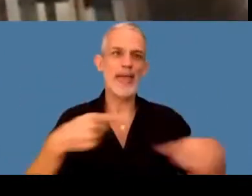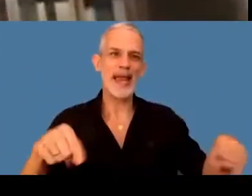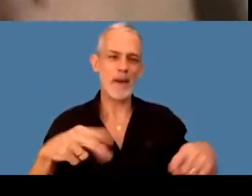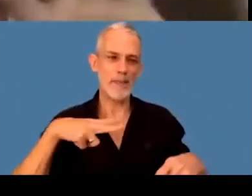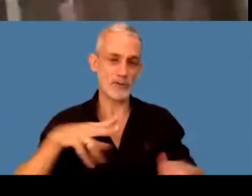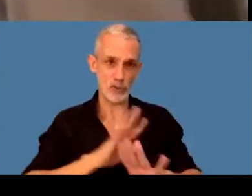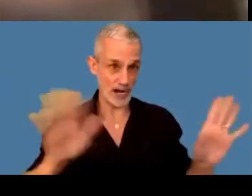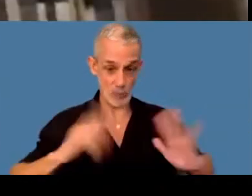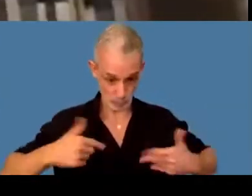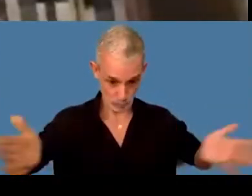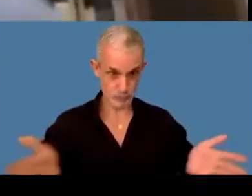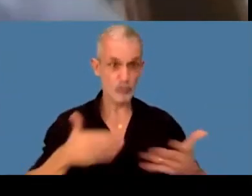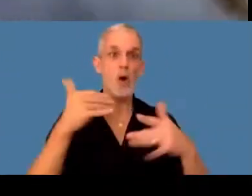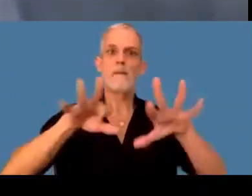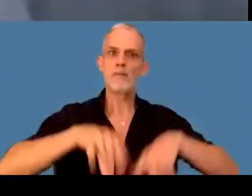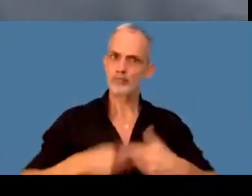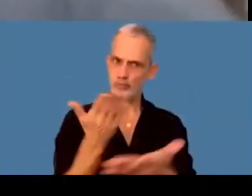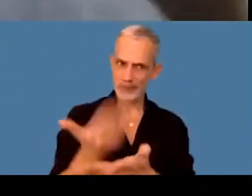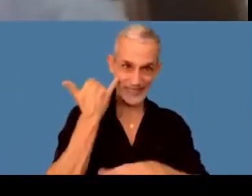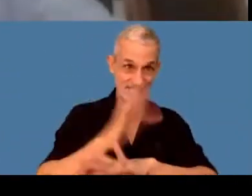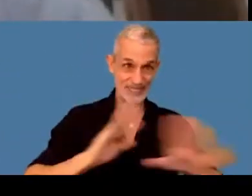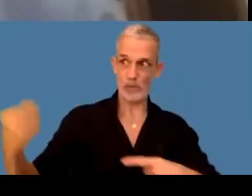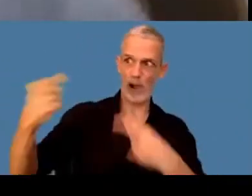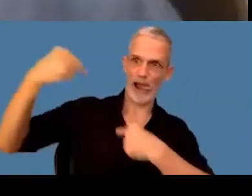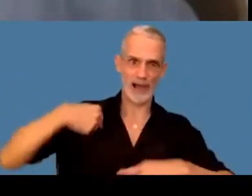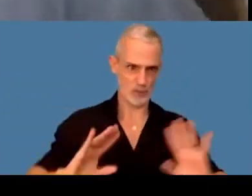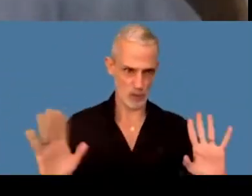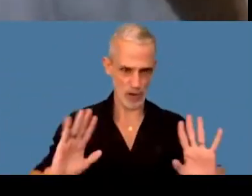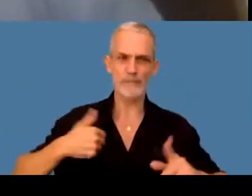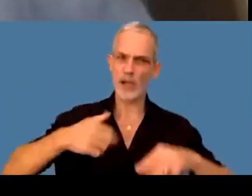todo, ¿no? Digo, hice todos los deberes.